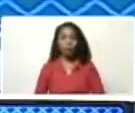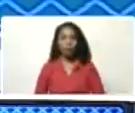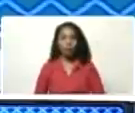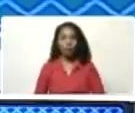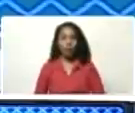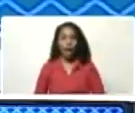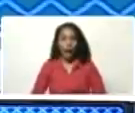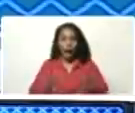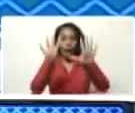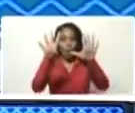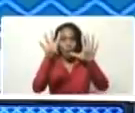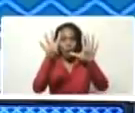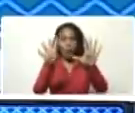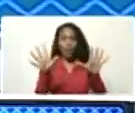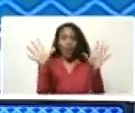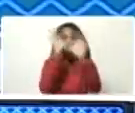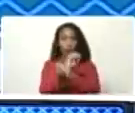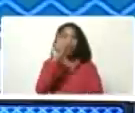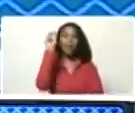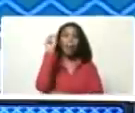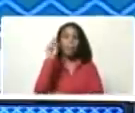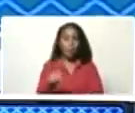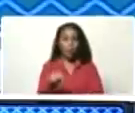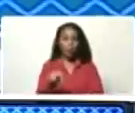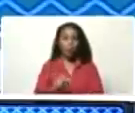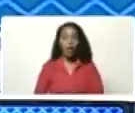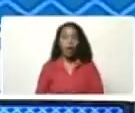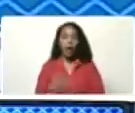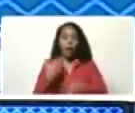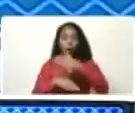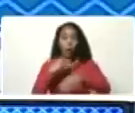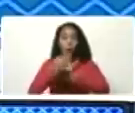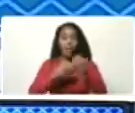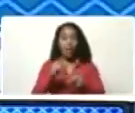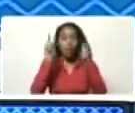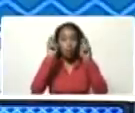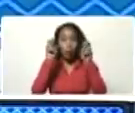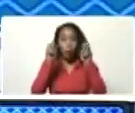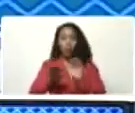a las 9 de la noche también vamos a hacer el estreno mundial